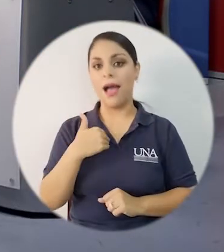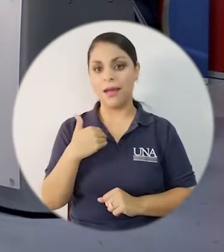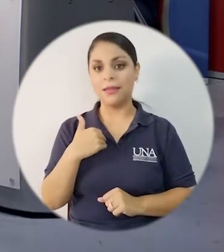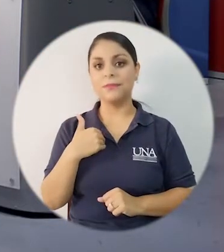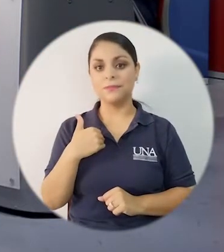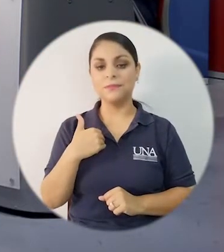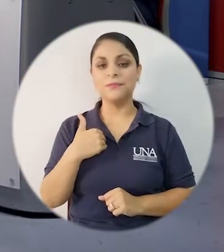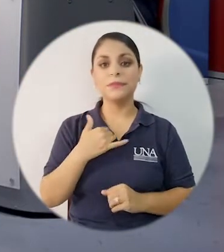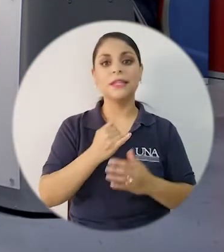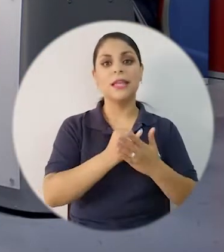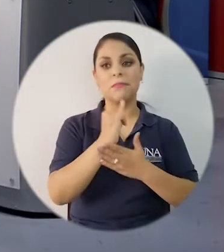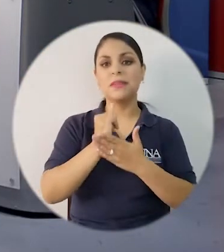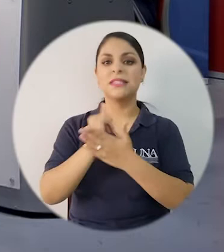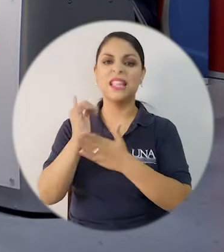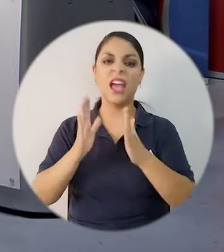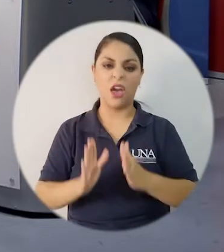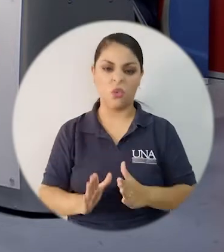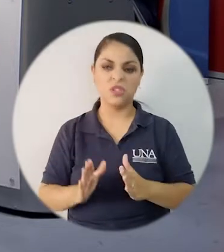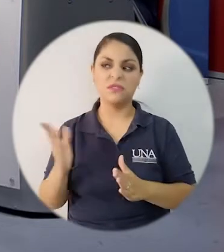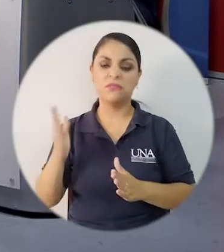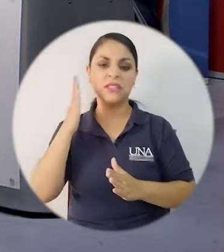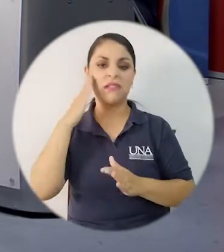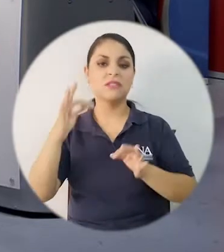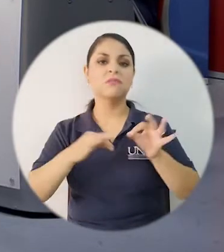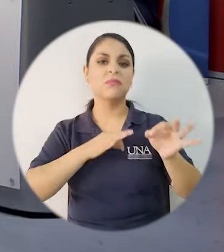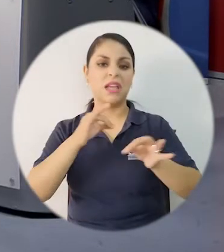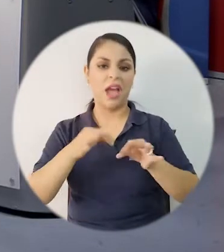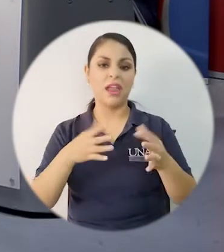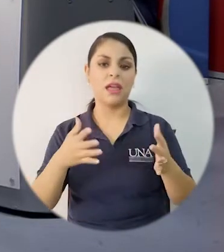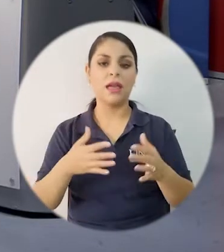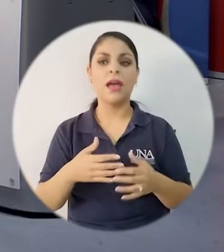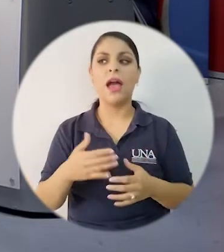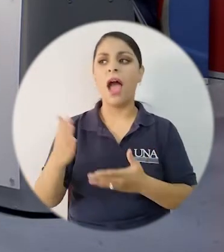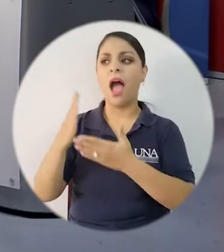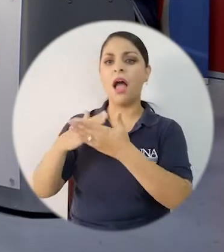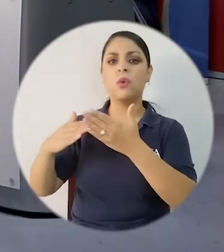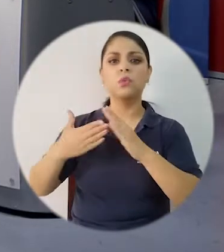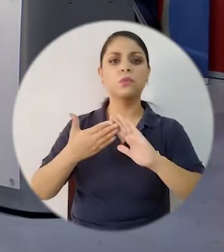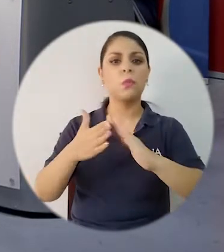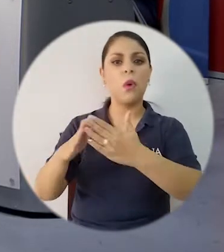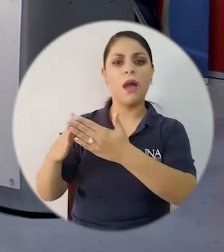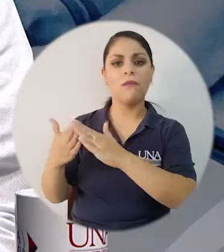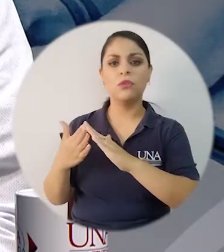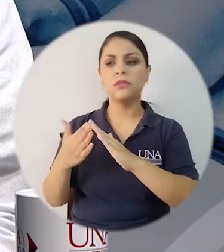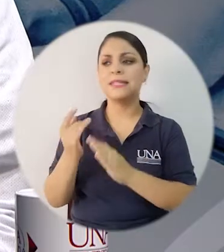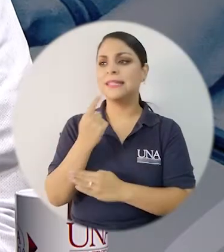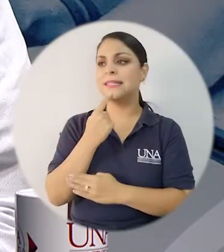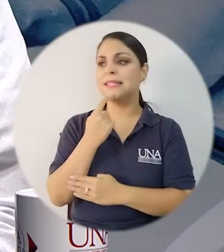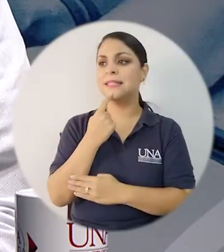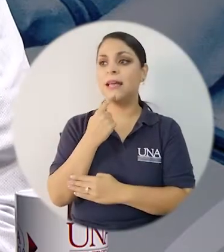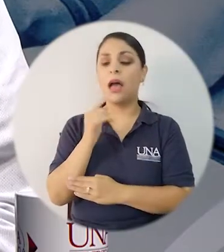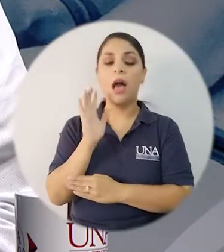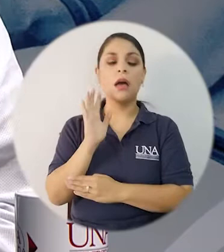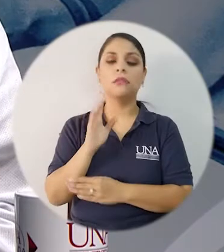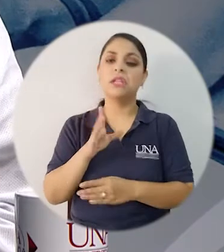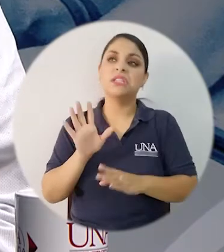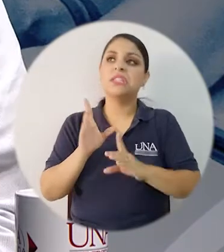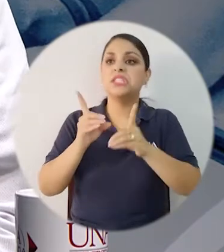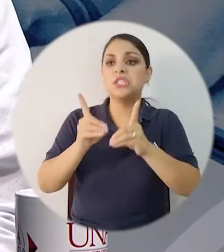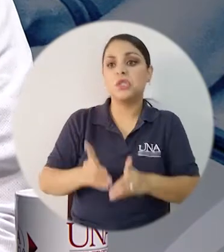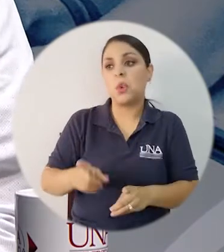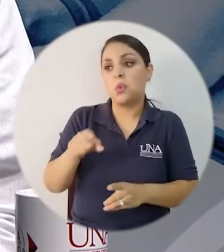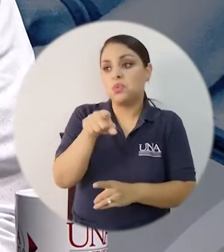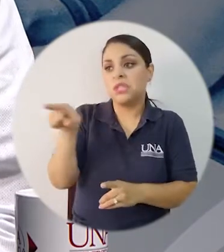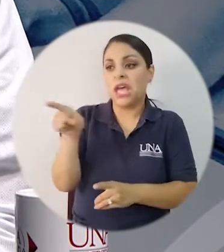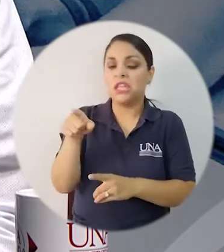casos que creo Sí. que investigadores pueden explicarlo mejor que yo, donde unos pueblos dijeron, vea, que se tome la determinación que se tome y nosotros nos acomodamos a